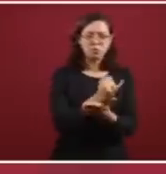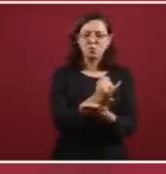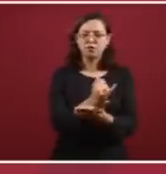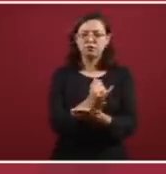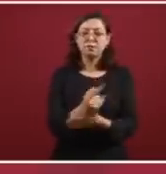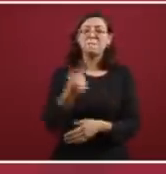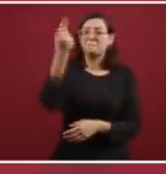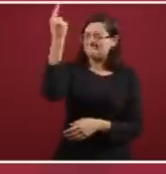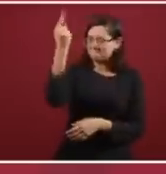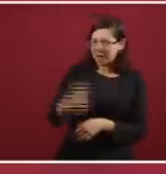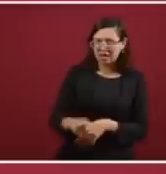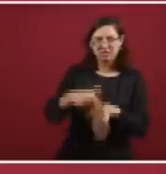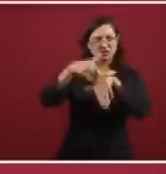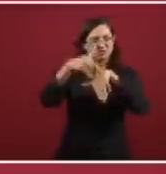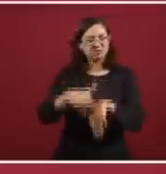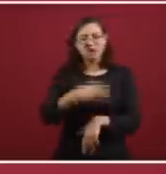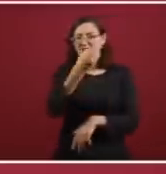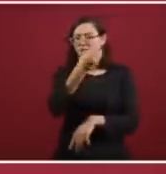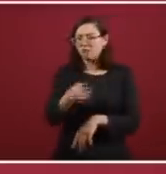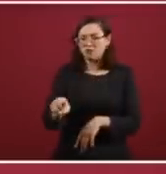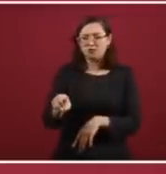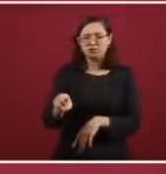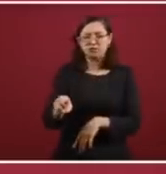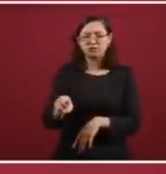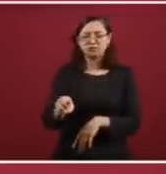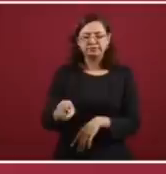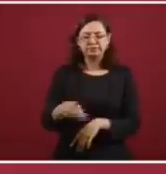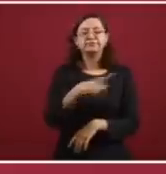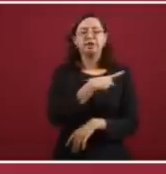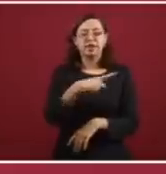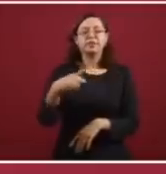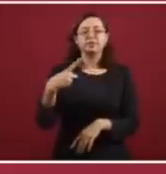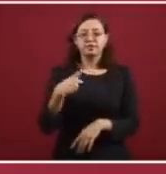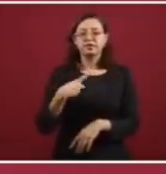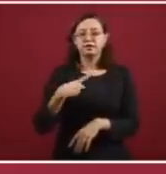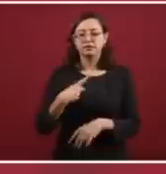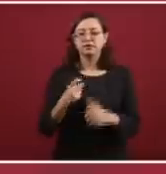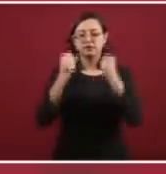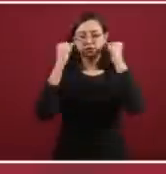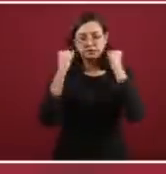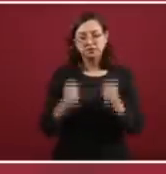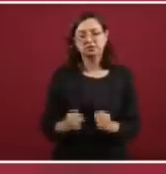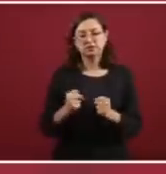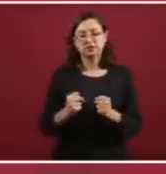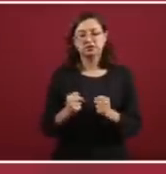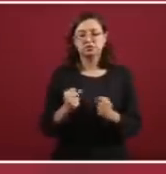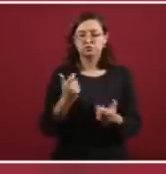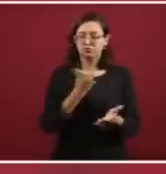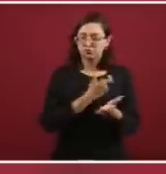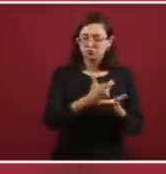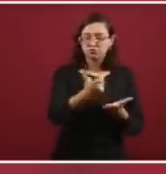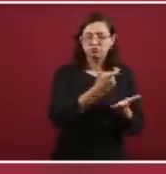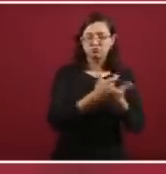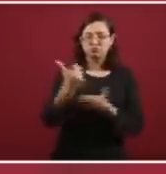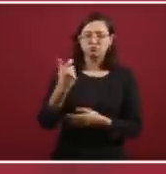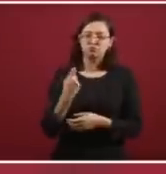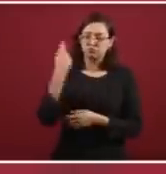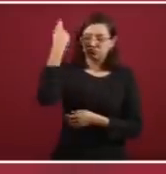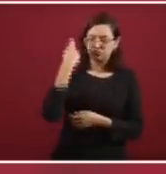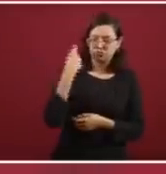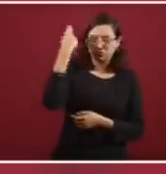por mandato constitucional, se tenga que garantizar la